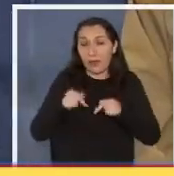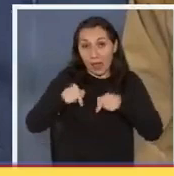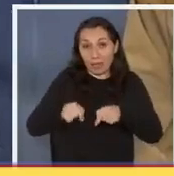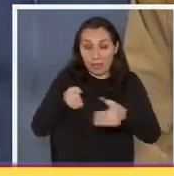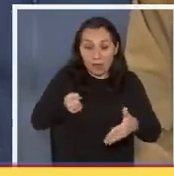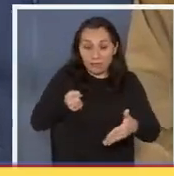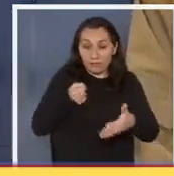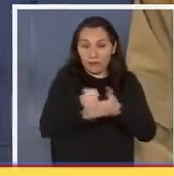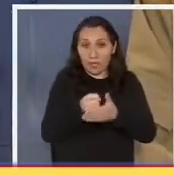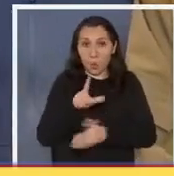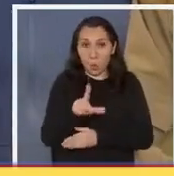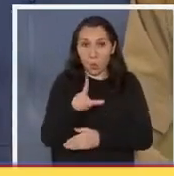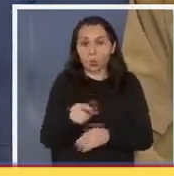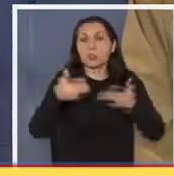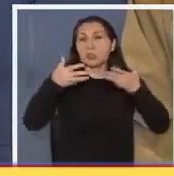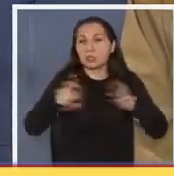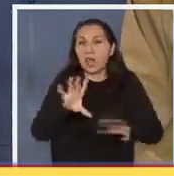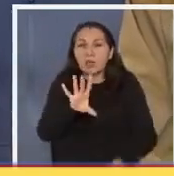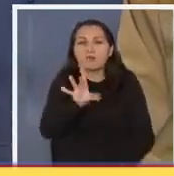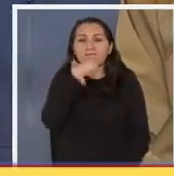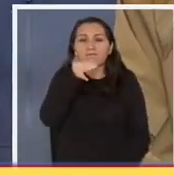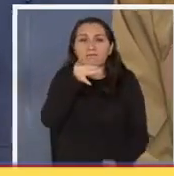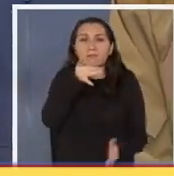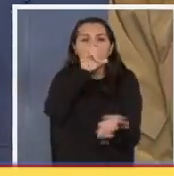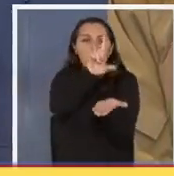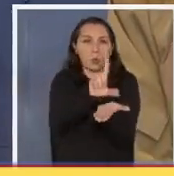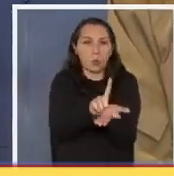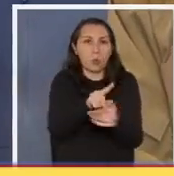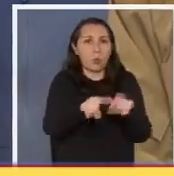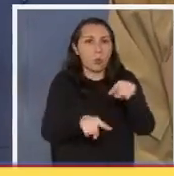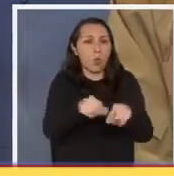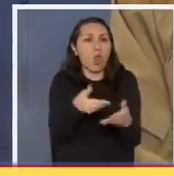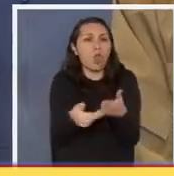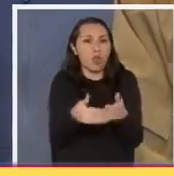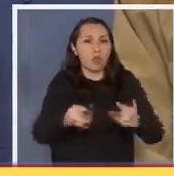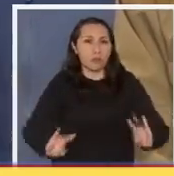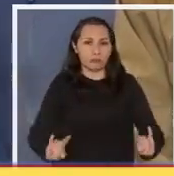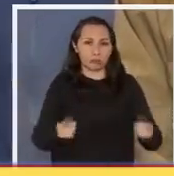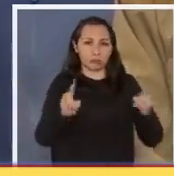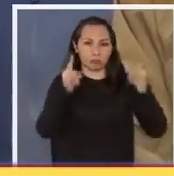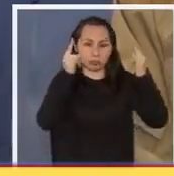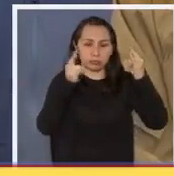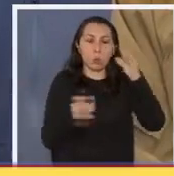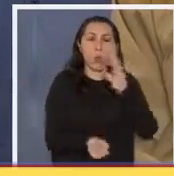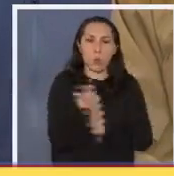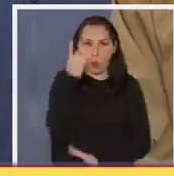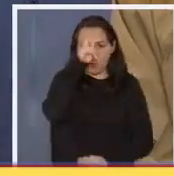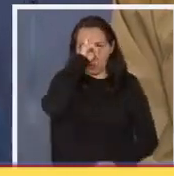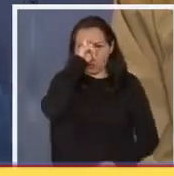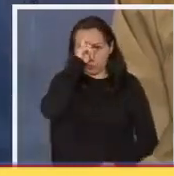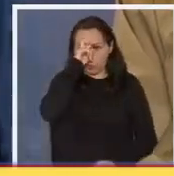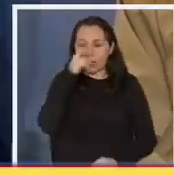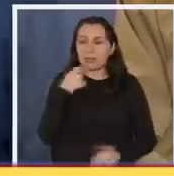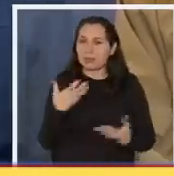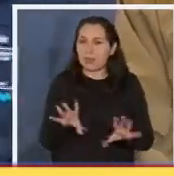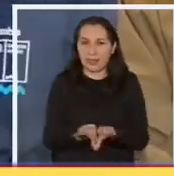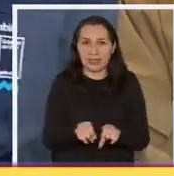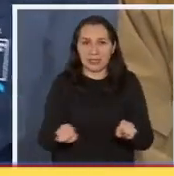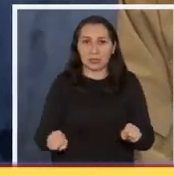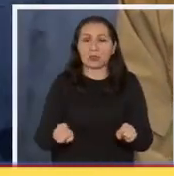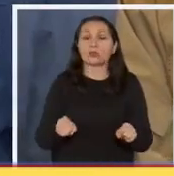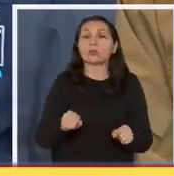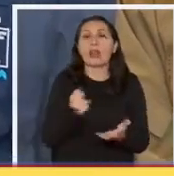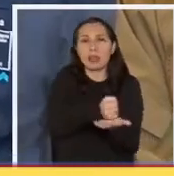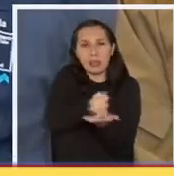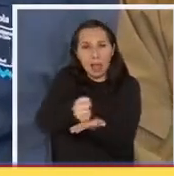a fines de julio ya esté identificado el terreno donde se va a construir el nuevo hospital y podamos hacer